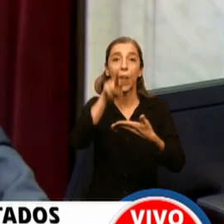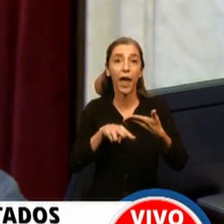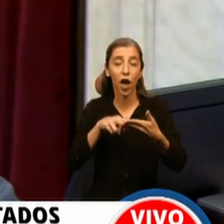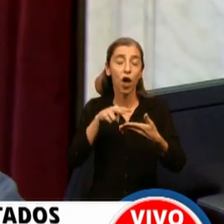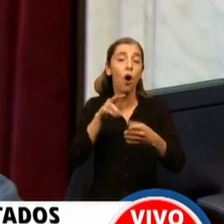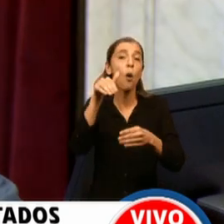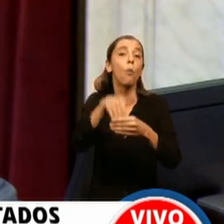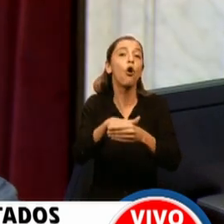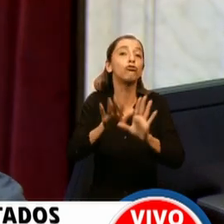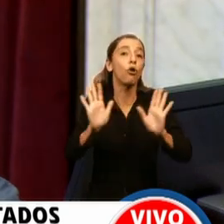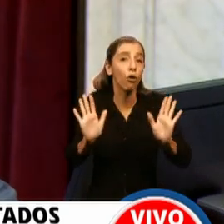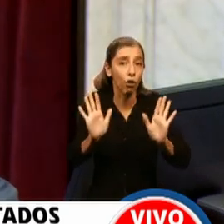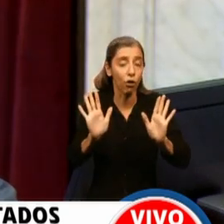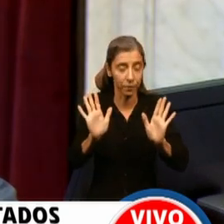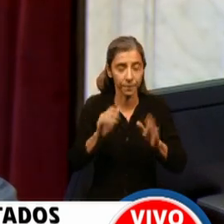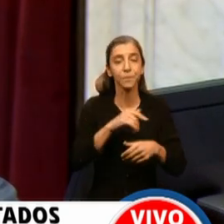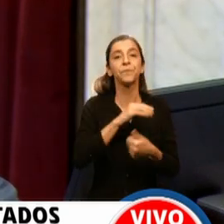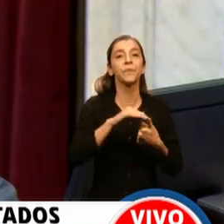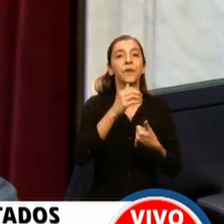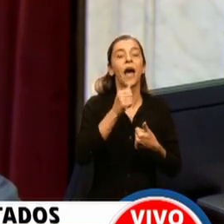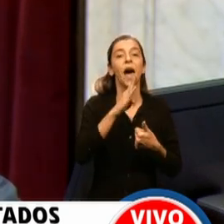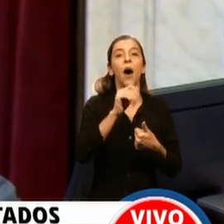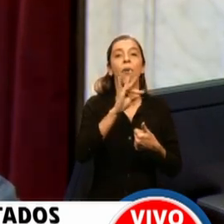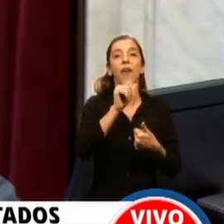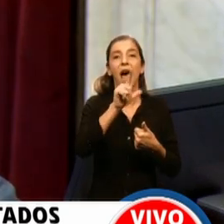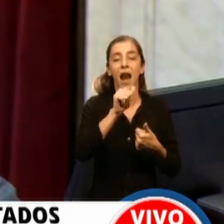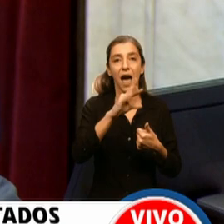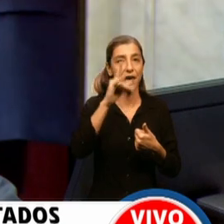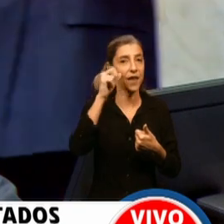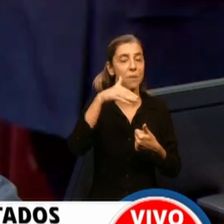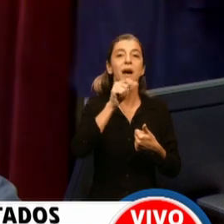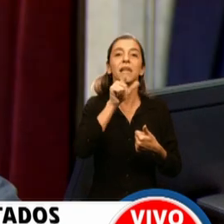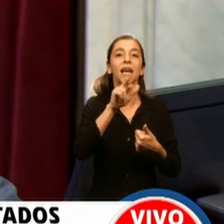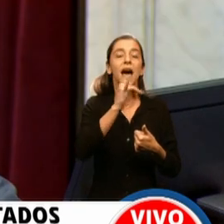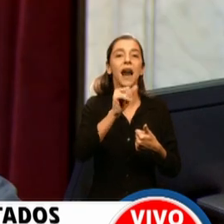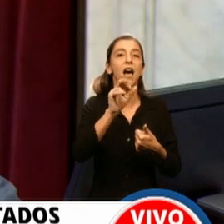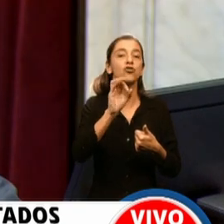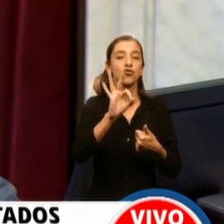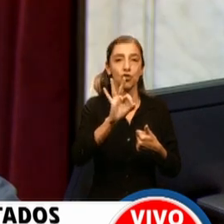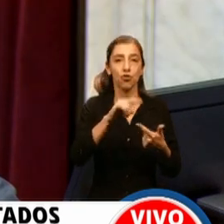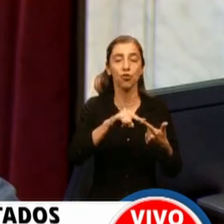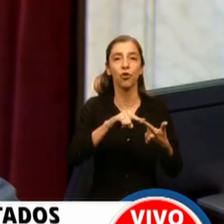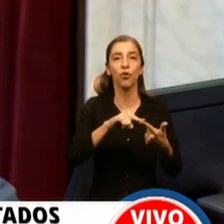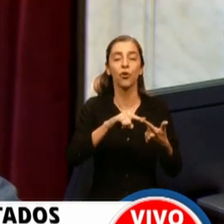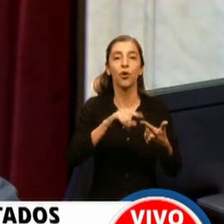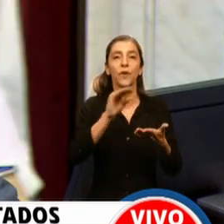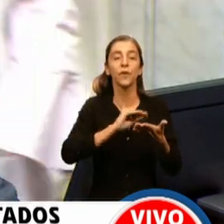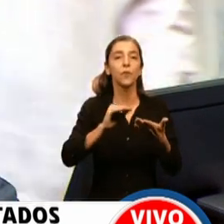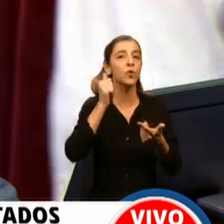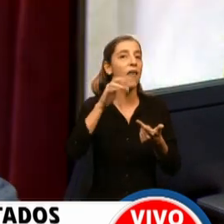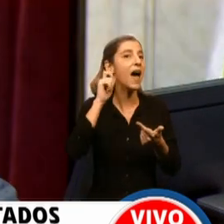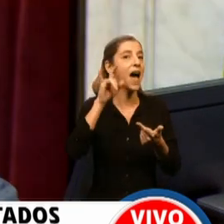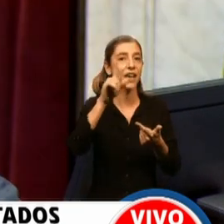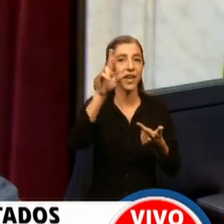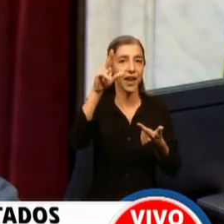voto diputado abdala de matarazzo diputado diputada aguirre